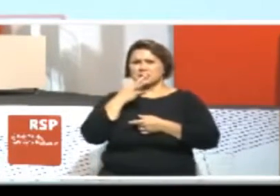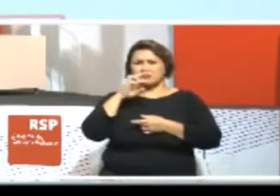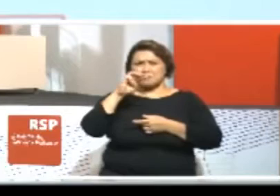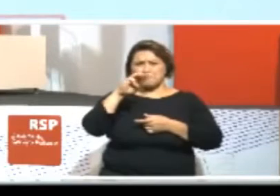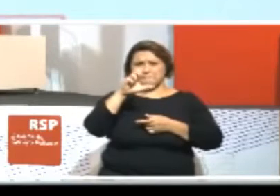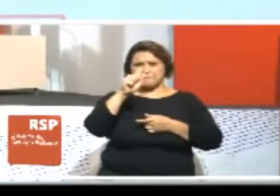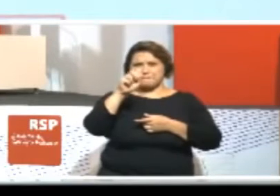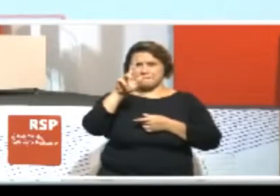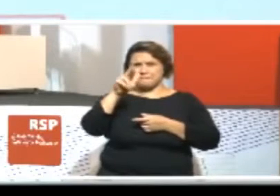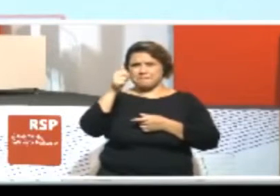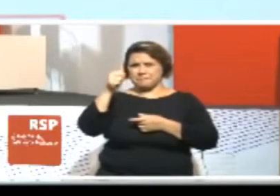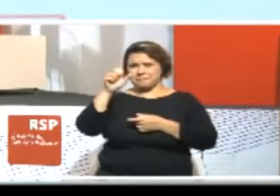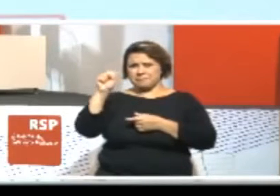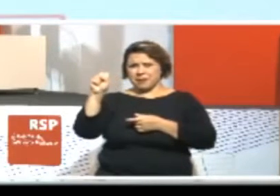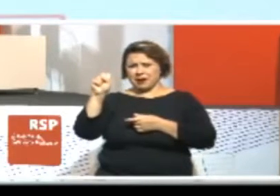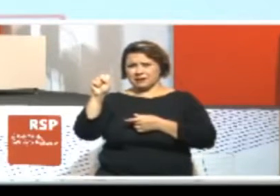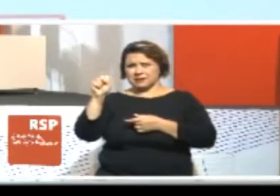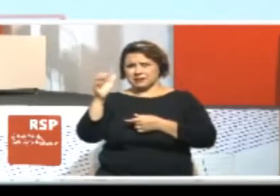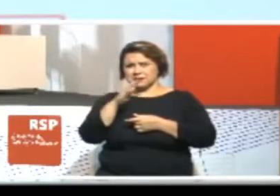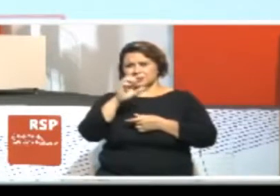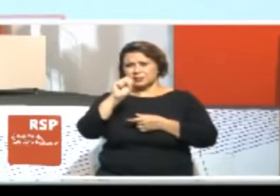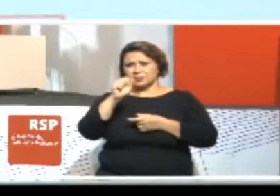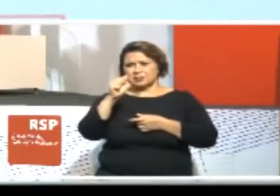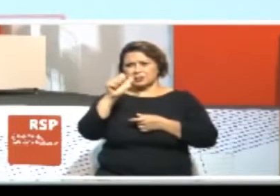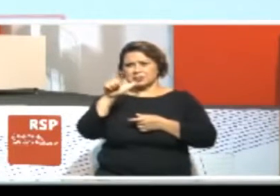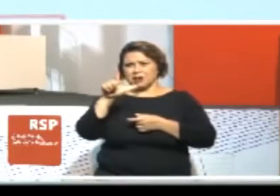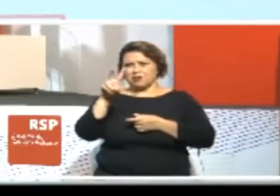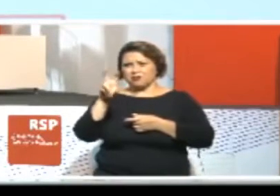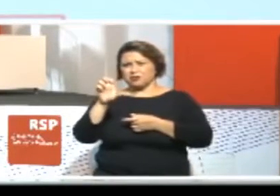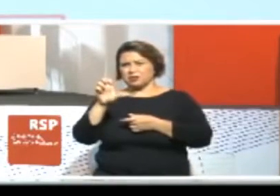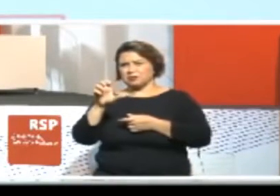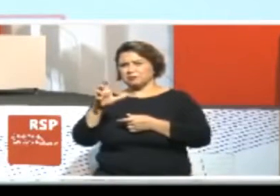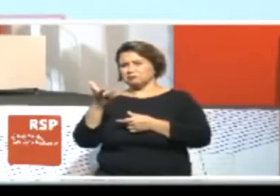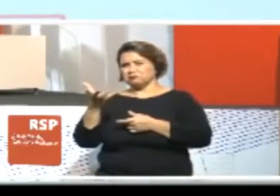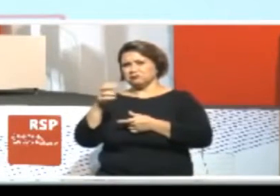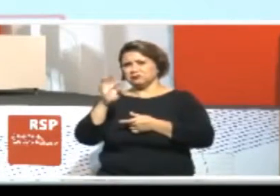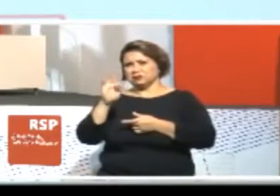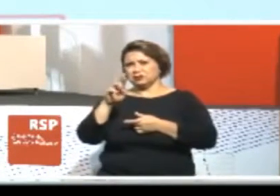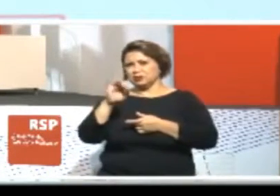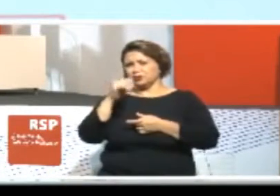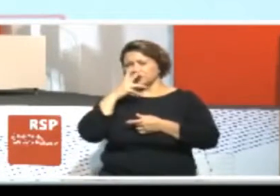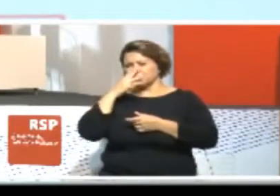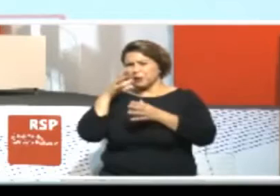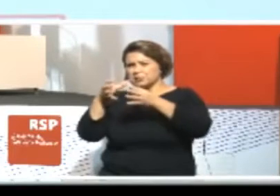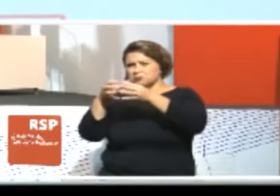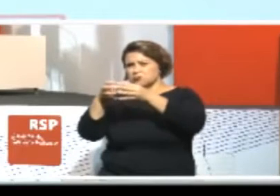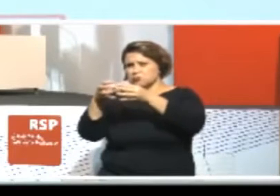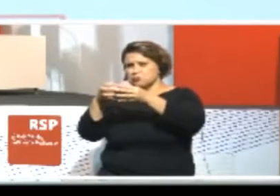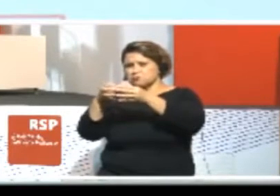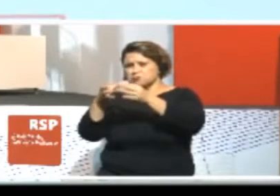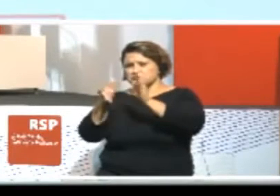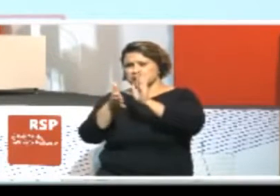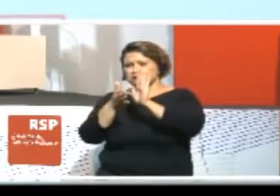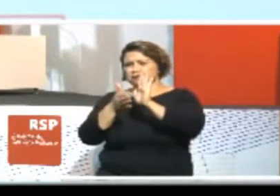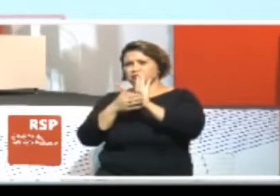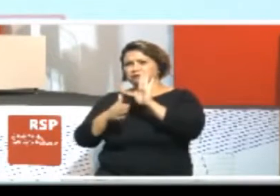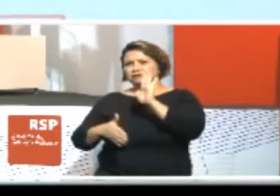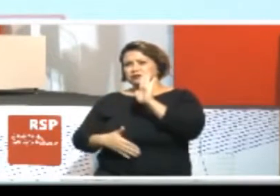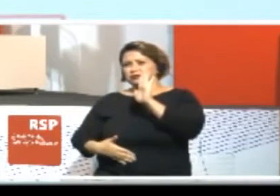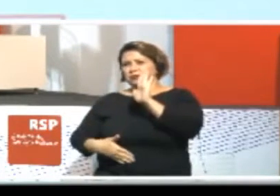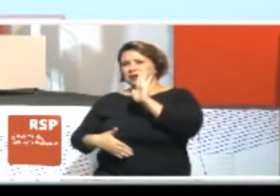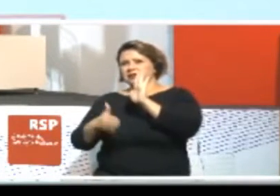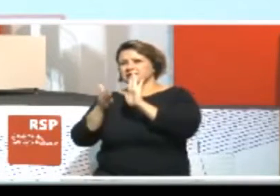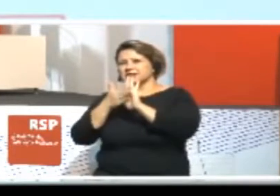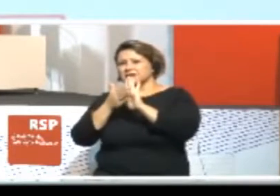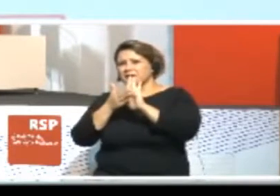son un tipo de grupos pandilleros, municipalidades en los cuales hay presencia de maras, no hay